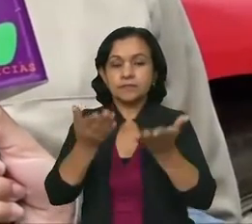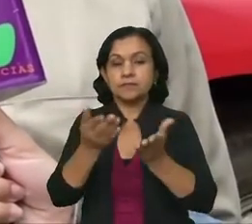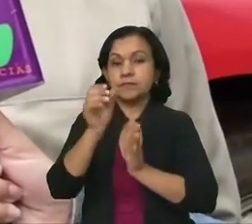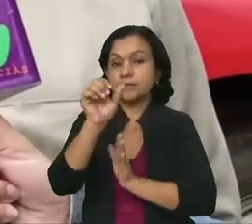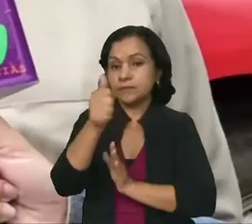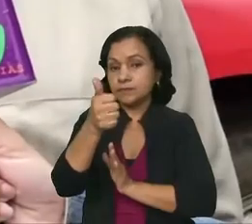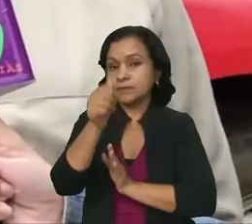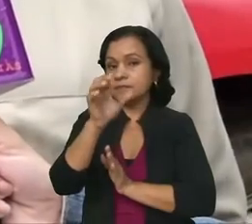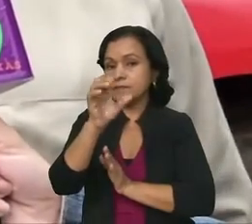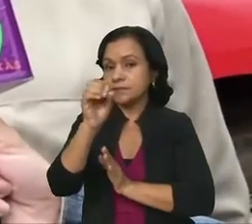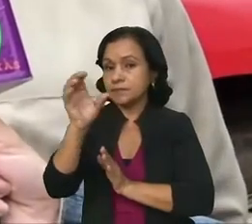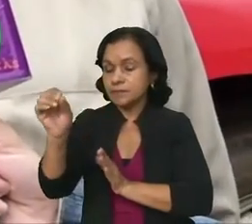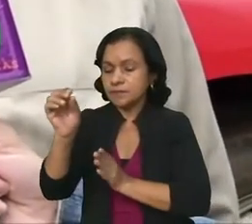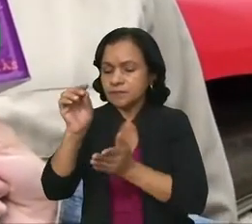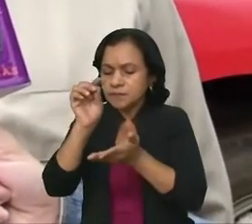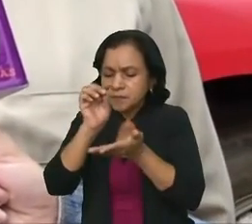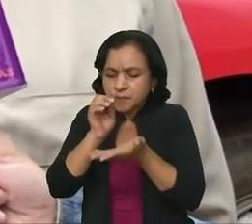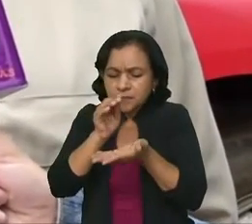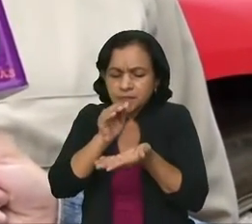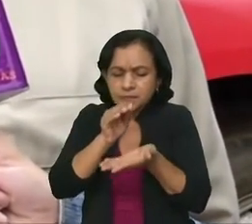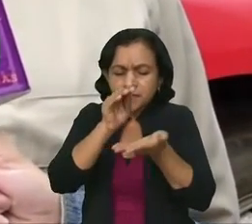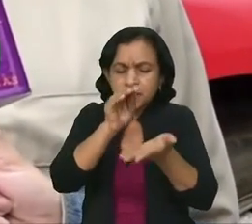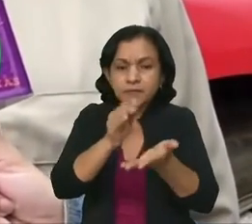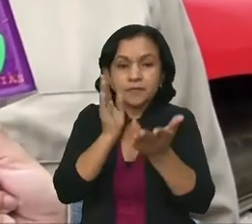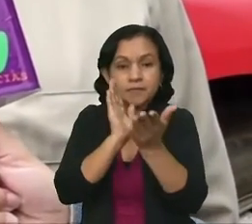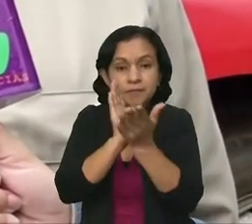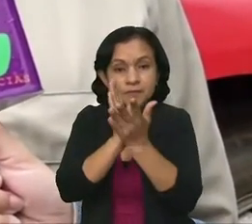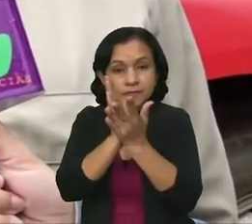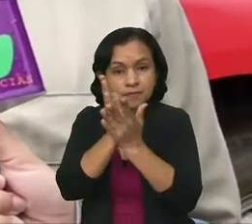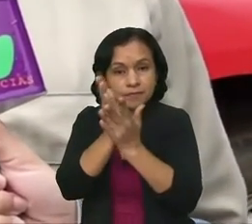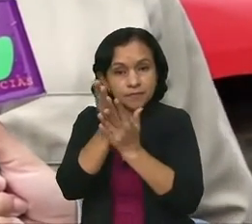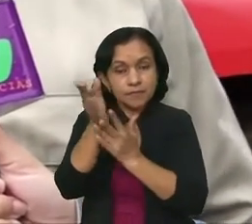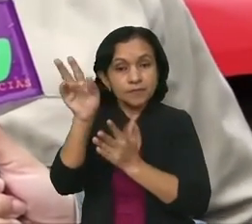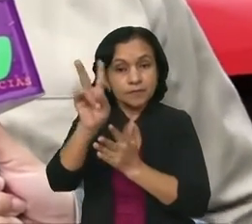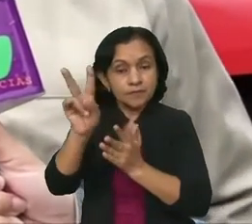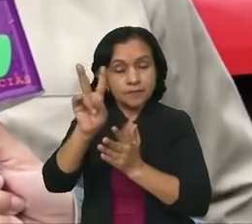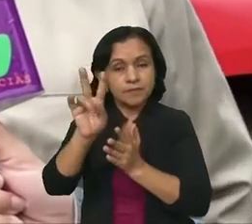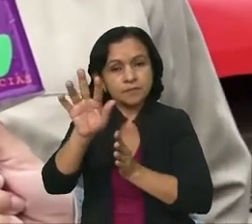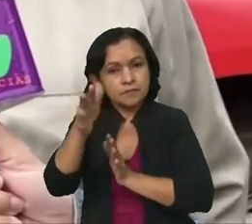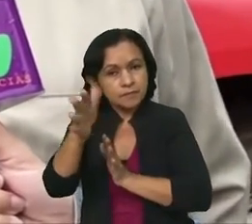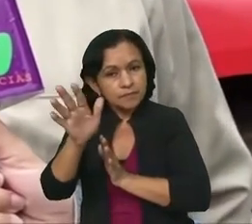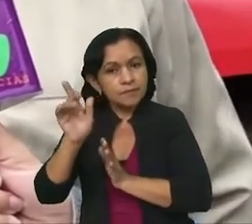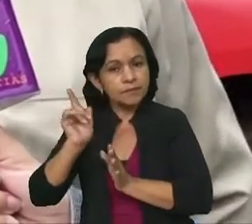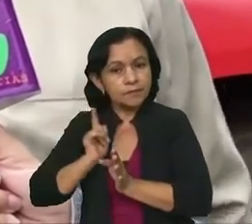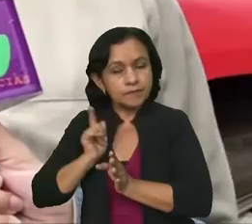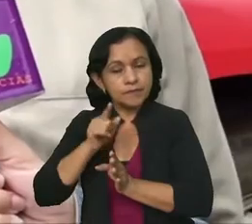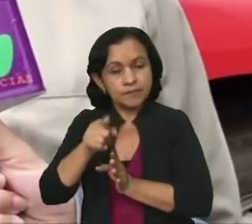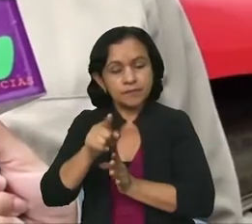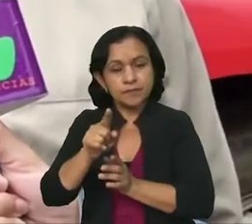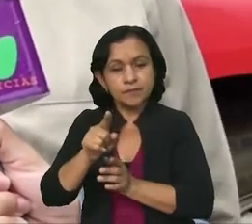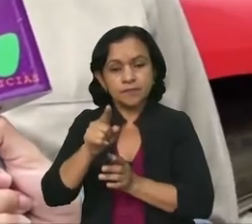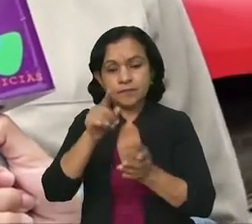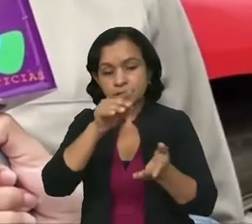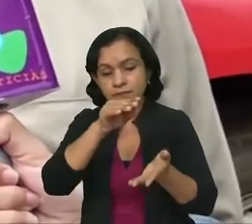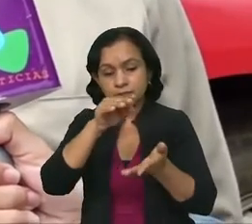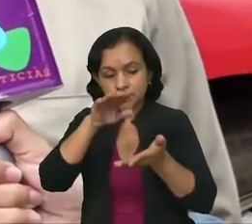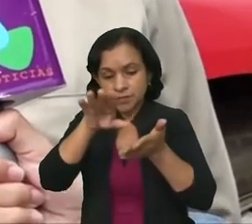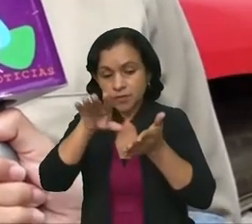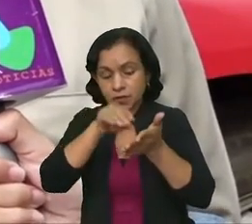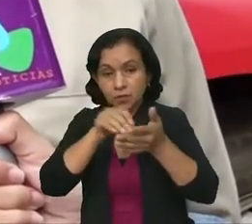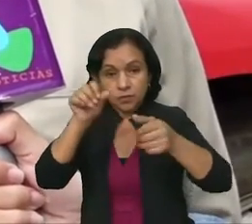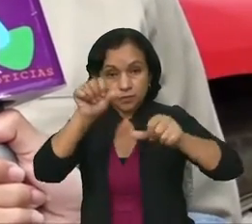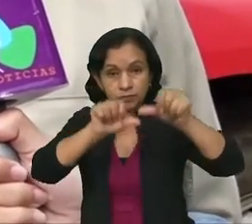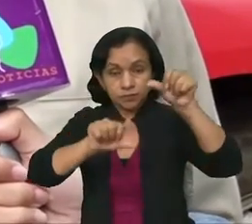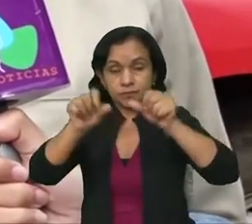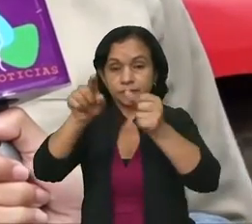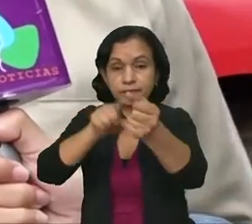600 vitroplantas de plátano que cuentan con la transferencia tecnológica de